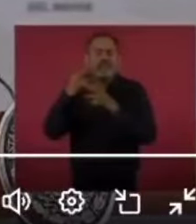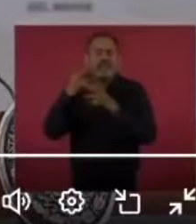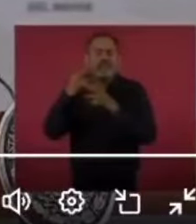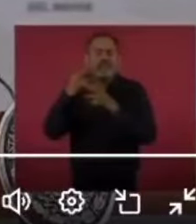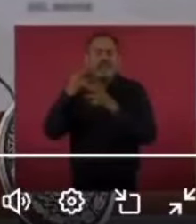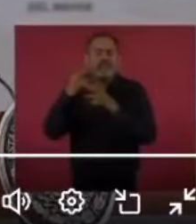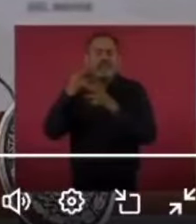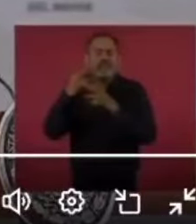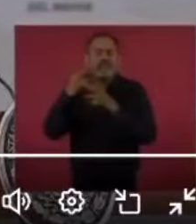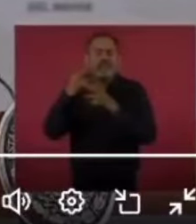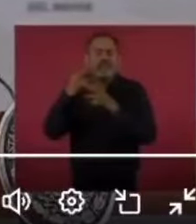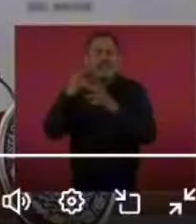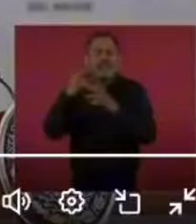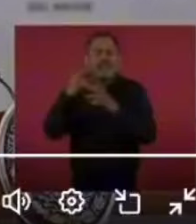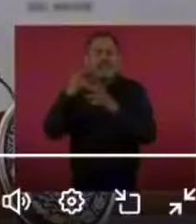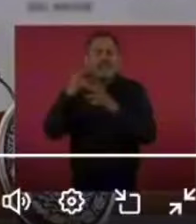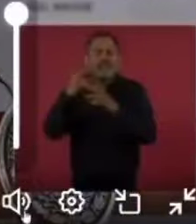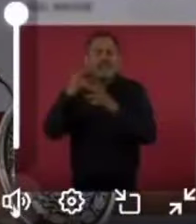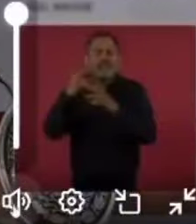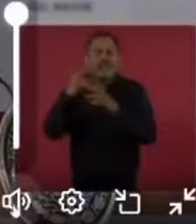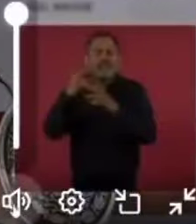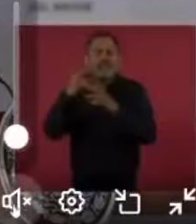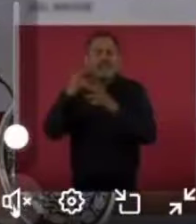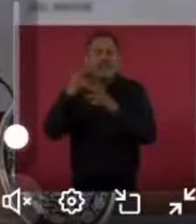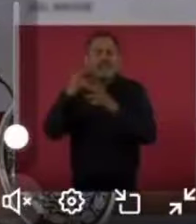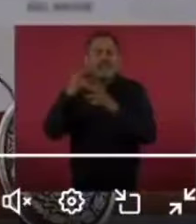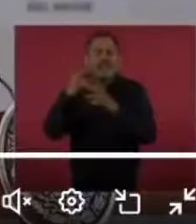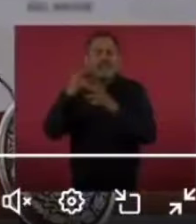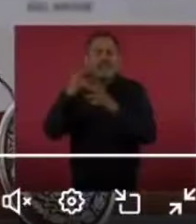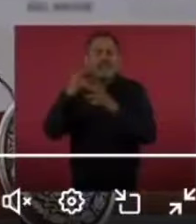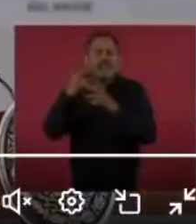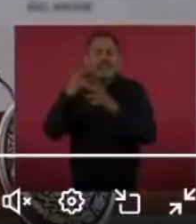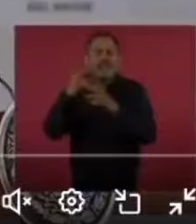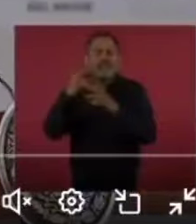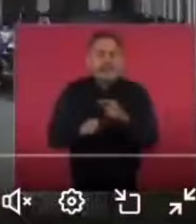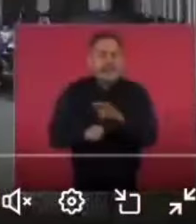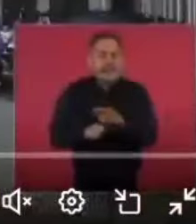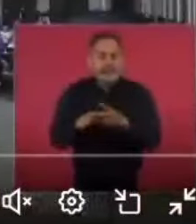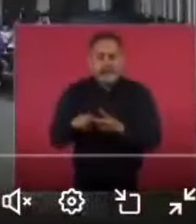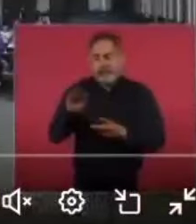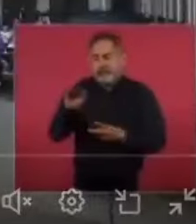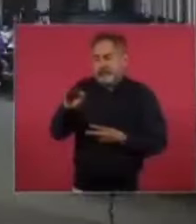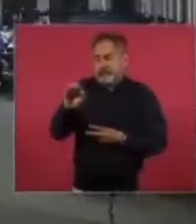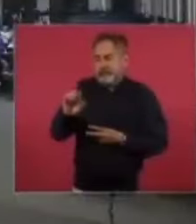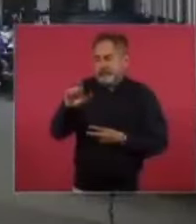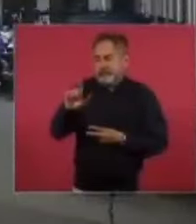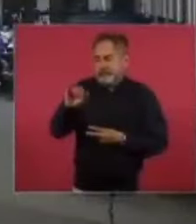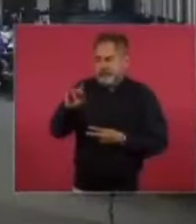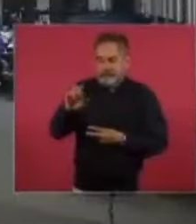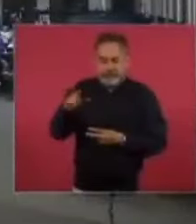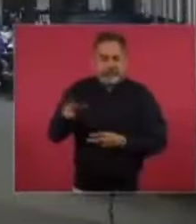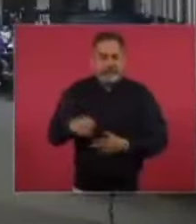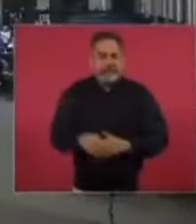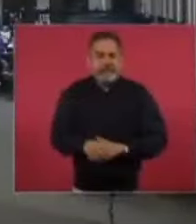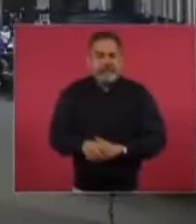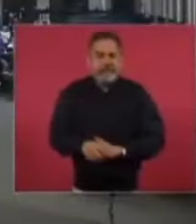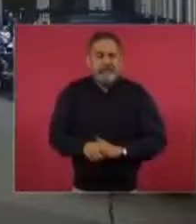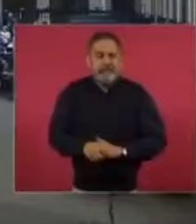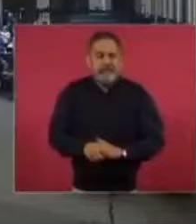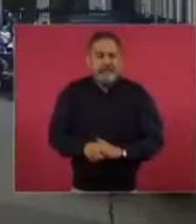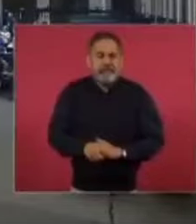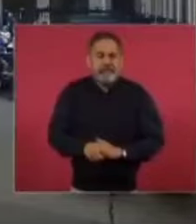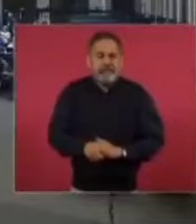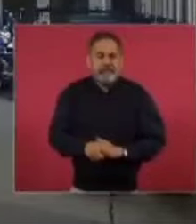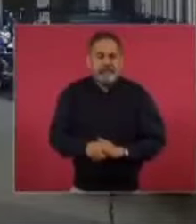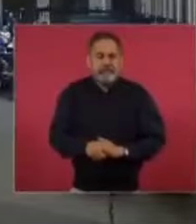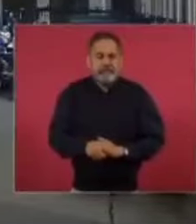del presidente de la República, Andrés Manuel López Obrador. Que aquí es muy importante ver dos situaciones. Vamos a hacer tres, porque ponen de